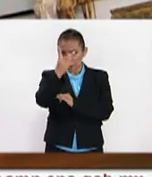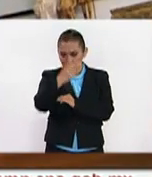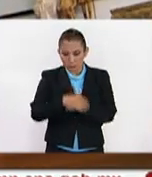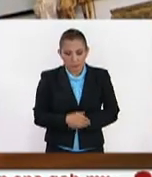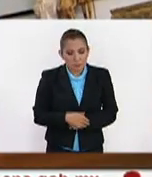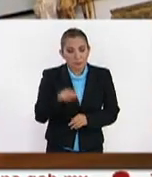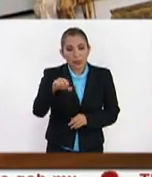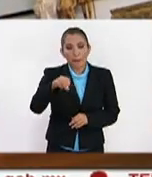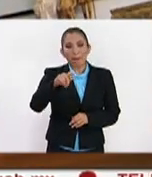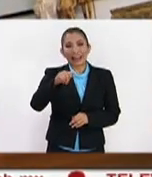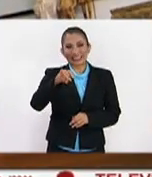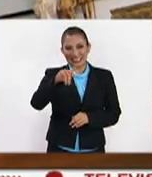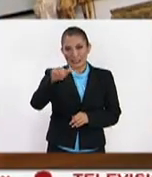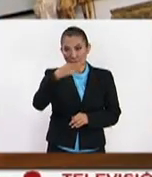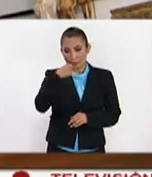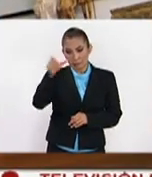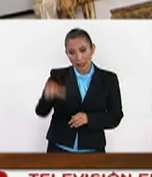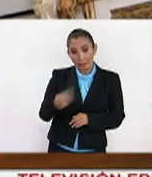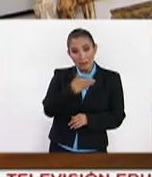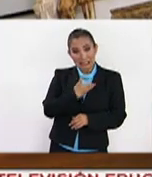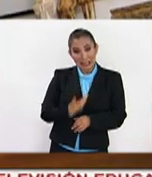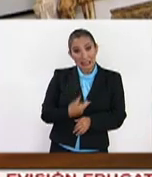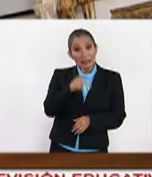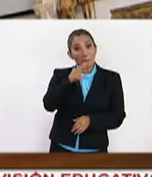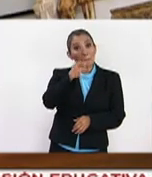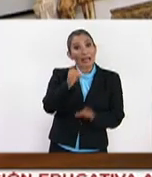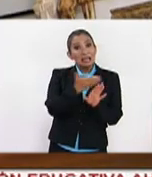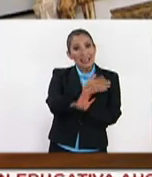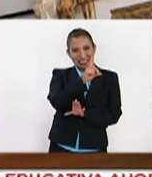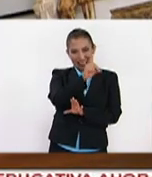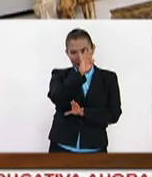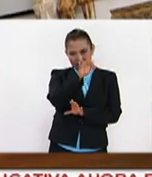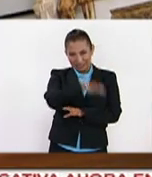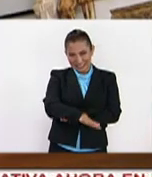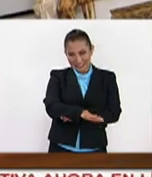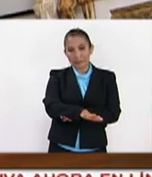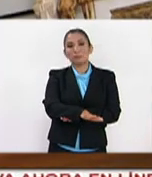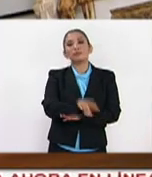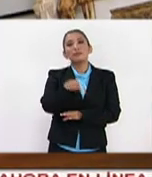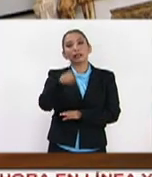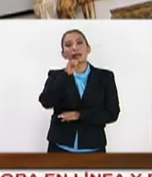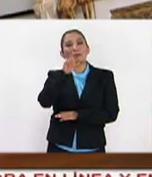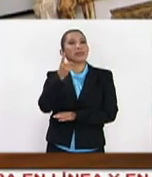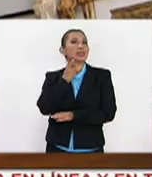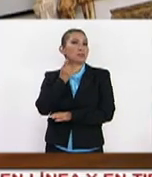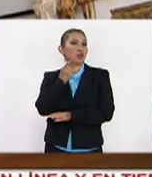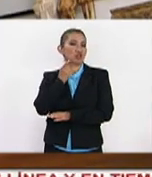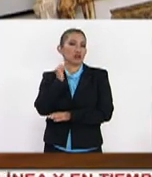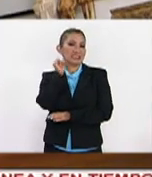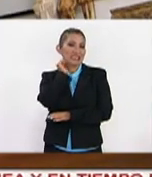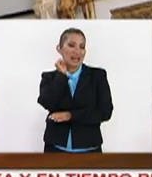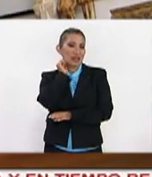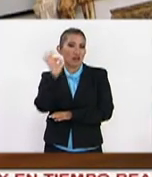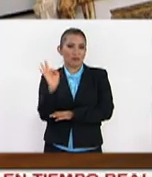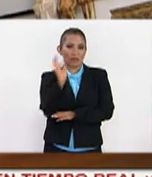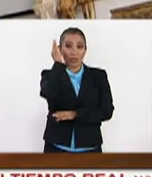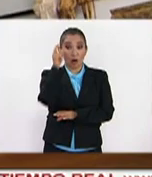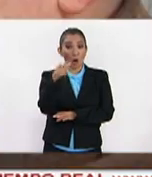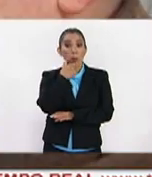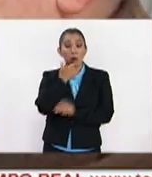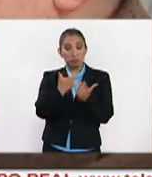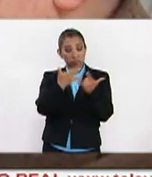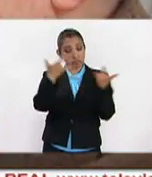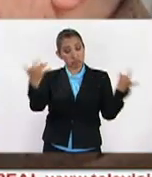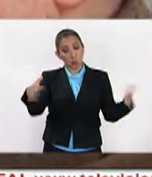1992. Martínez Corbalá también fue presidente del PRI en el Distrito Federal y fue diputado y senador federal, un hombre con